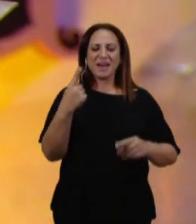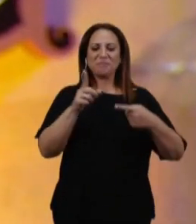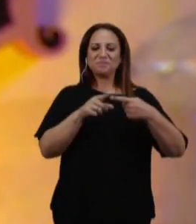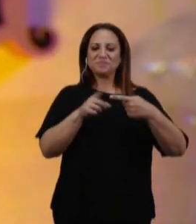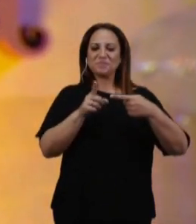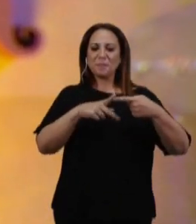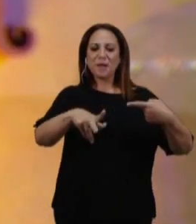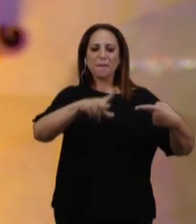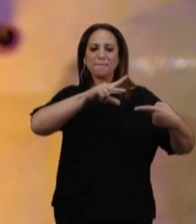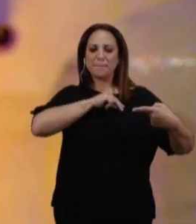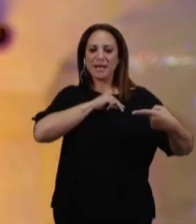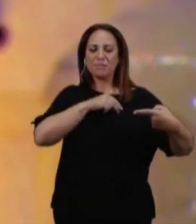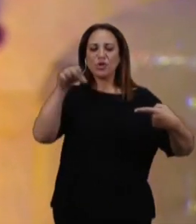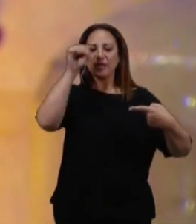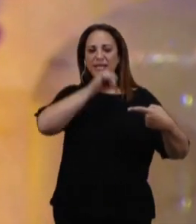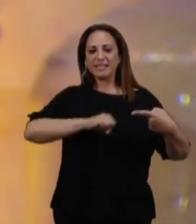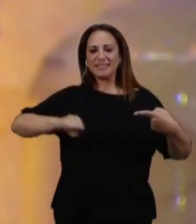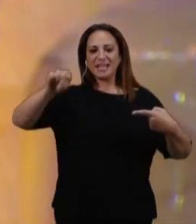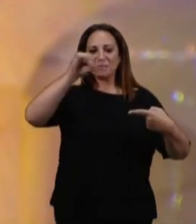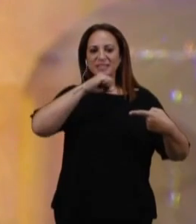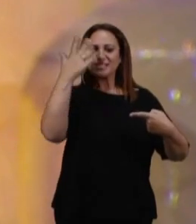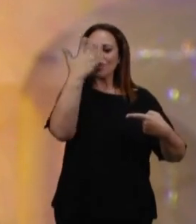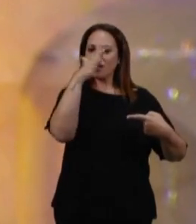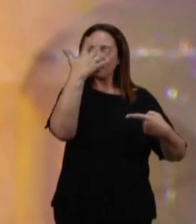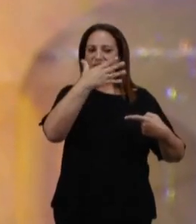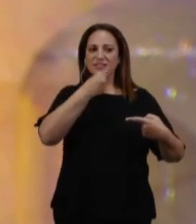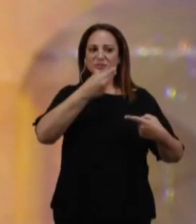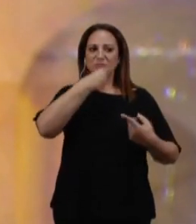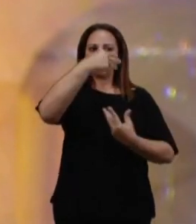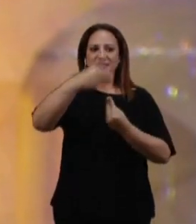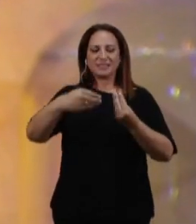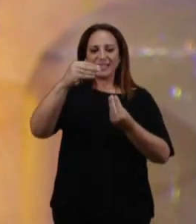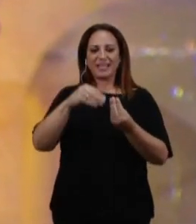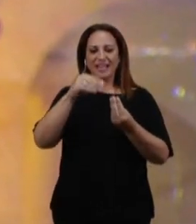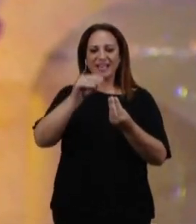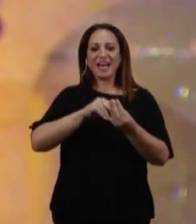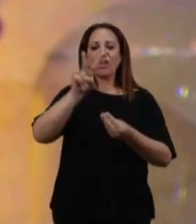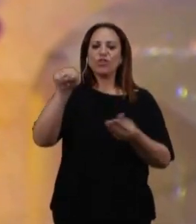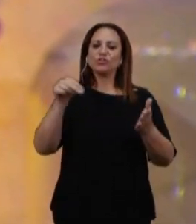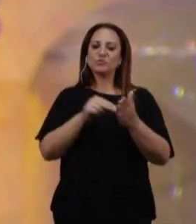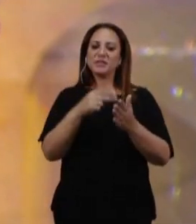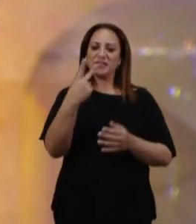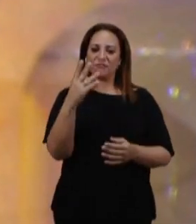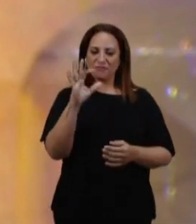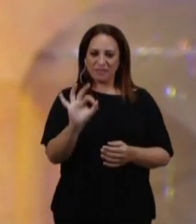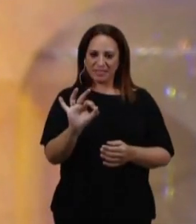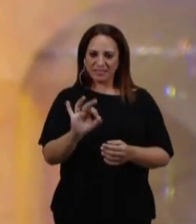de interpretación del Carnaval de las Palmas de Gran Canaria 2020.